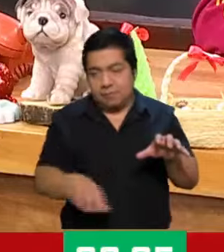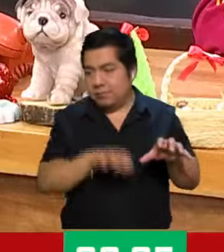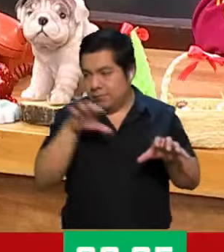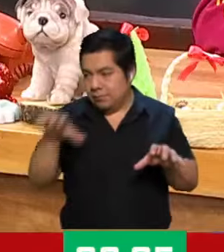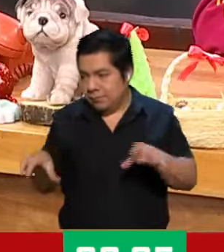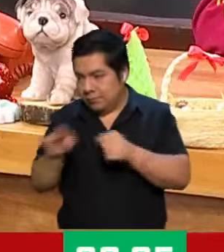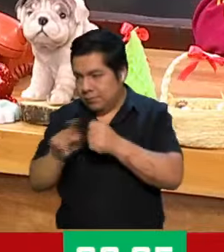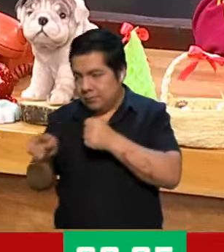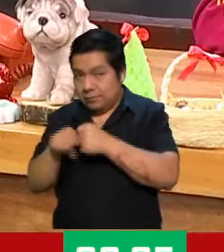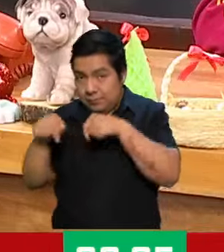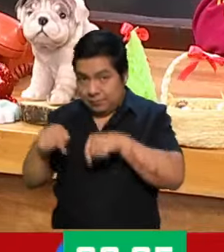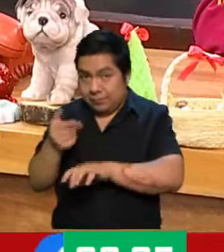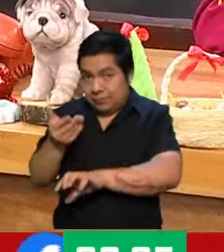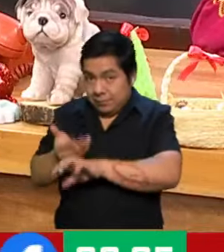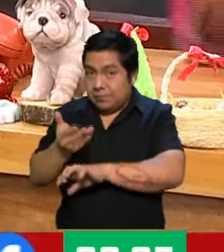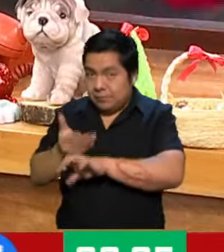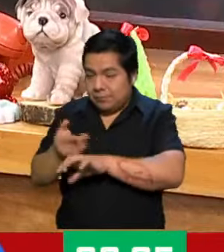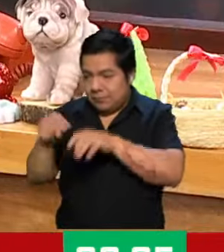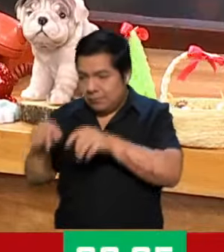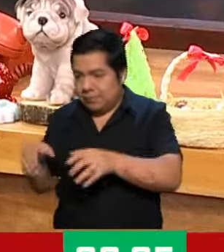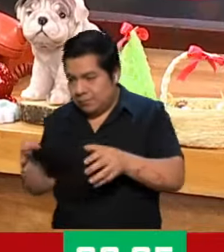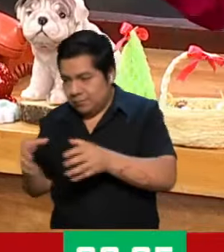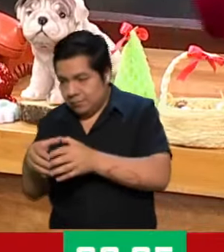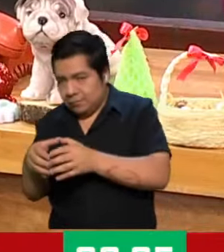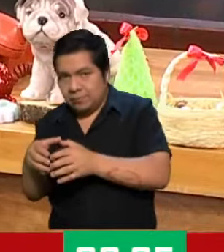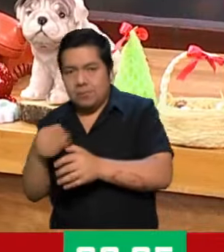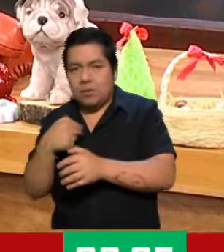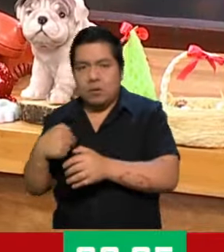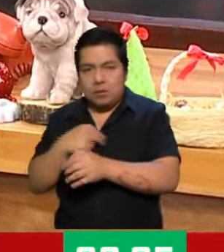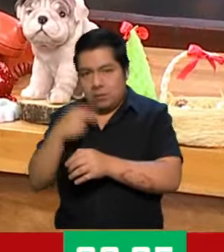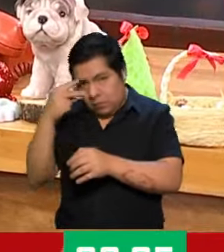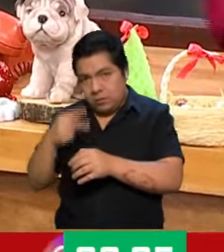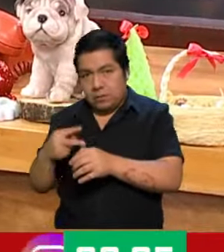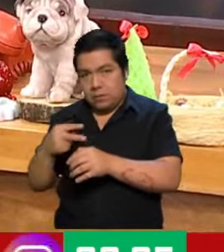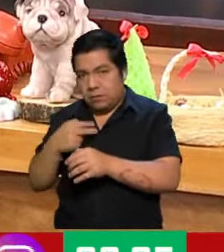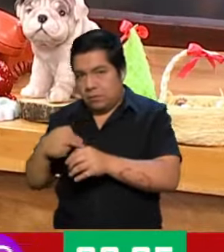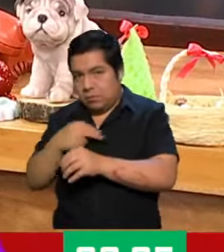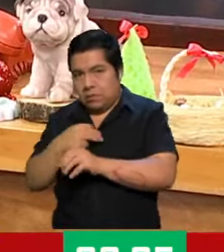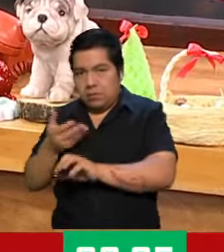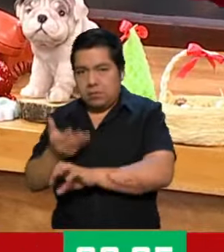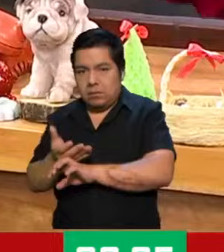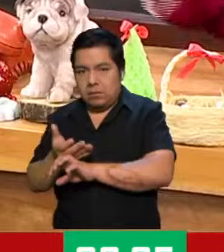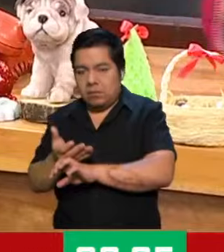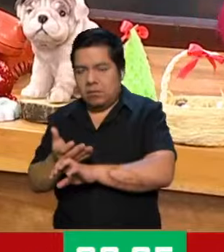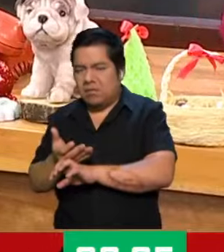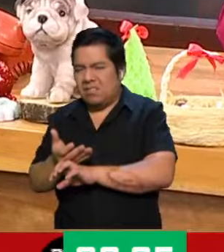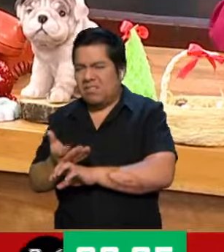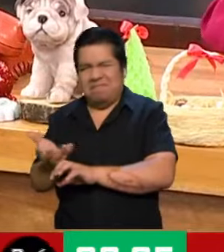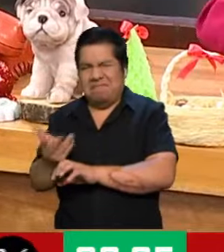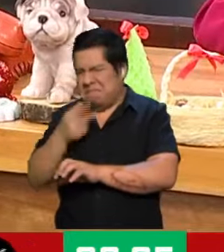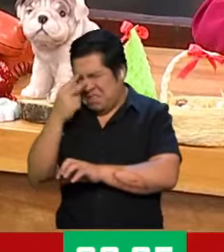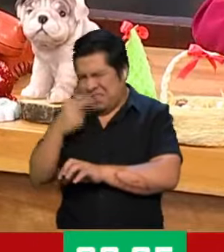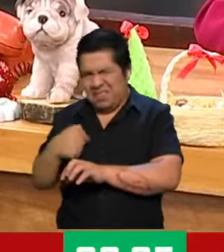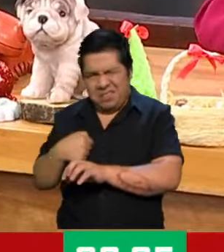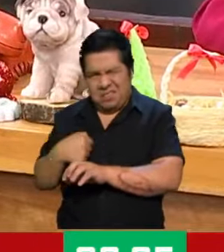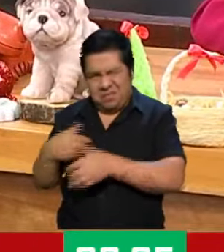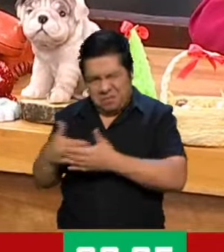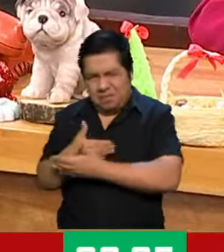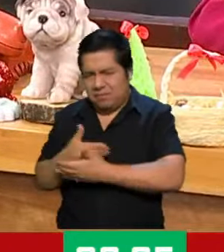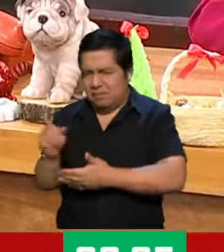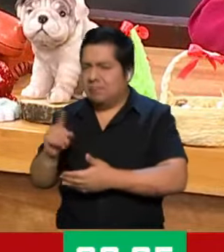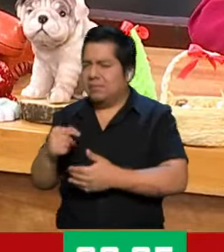como nosotros, quienes somos... ¿Ustedes Estados Unidos o nosotros México? Porque dices Estados nosotros. Estados Unidos, no me, yo no soy mexicano, ya,